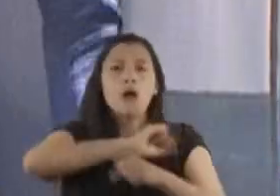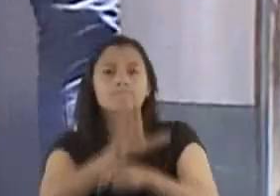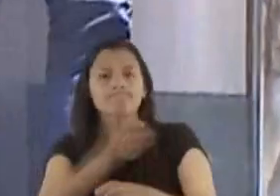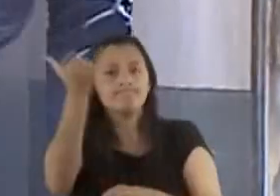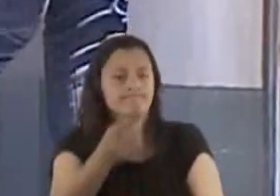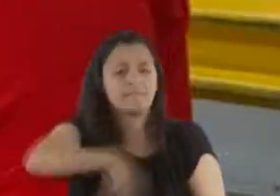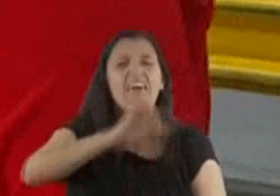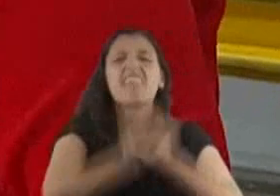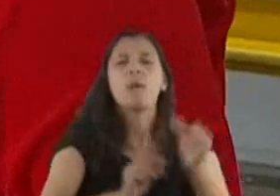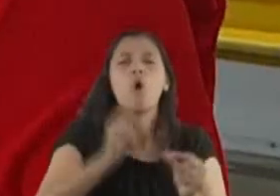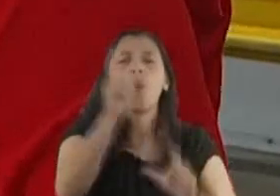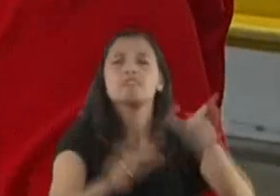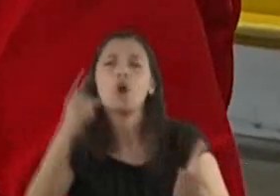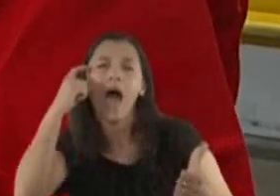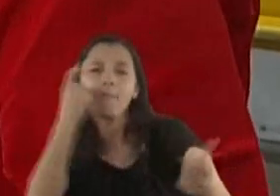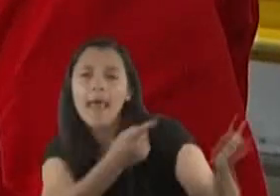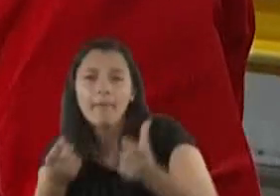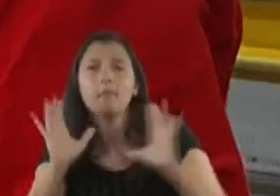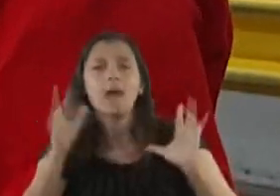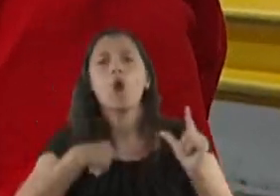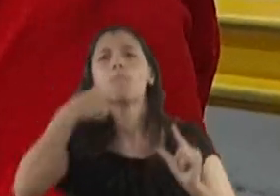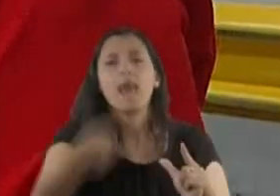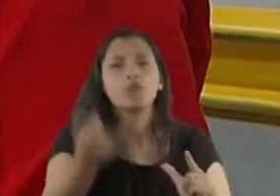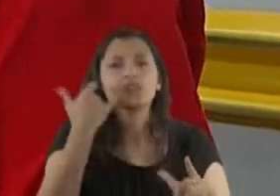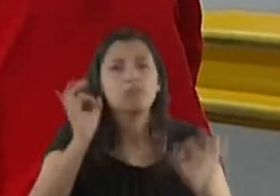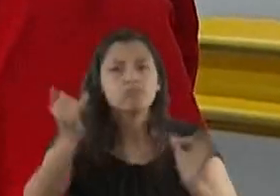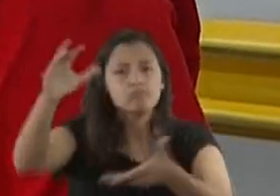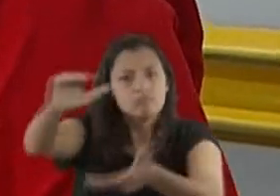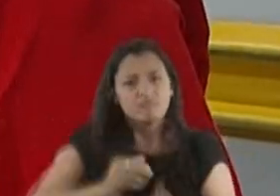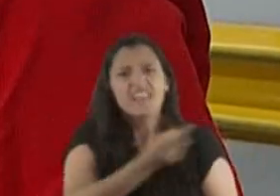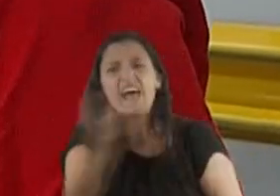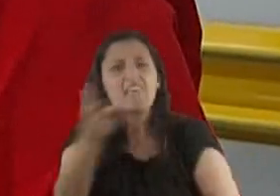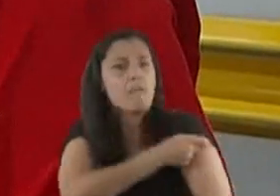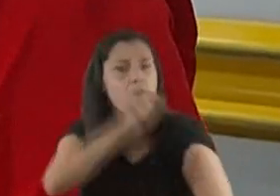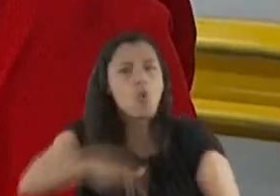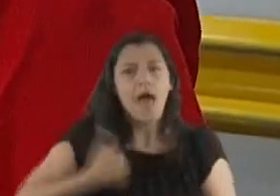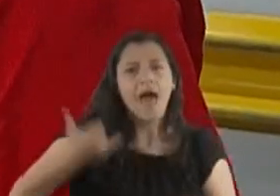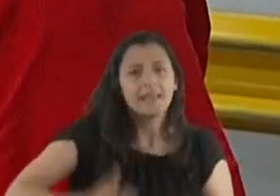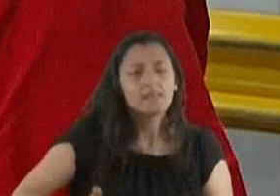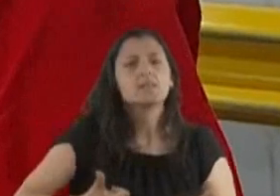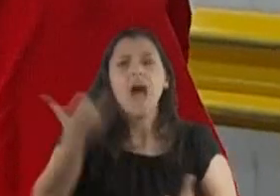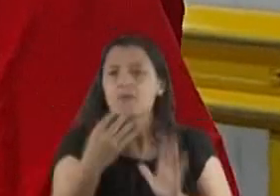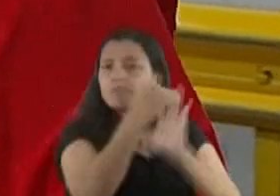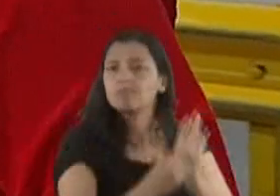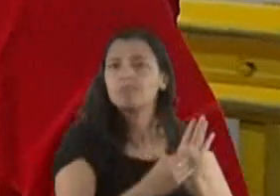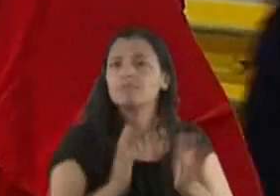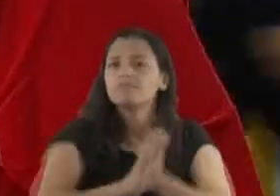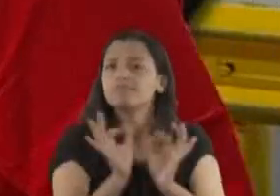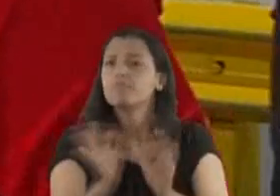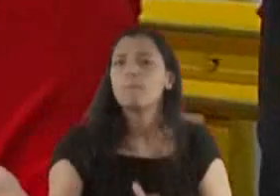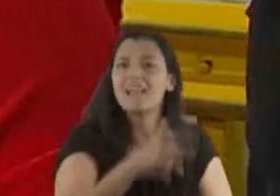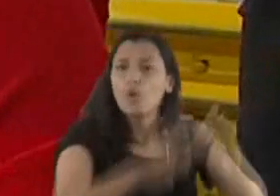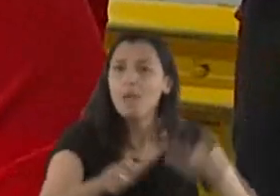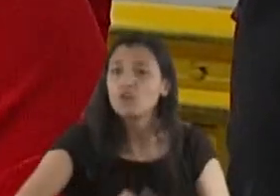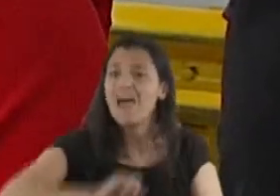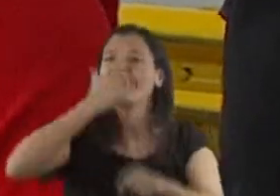mi pregunta es si está contemplado en el stock de vacunas que tiene por hoy el país que el esquema completo de vacunación sean ahora tres